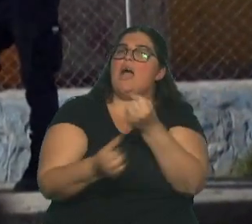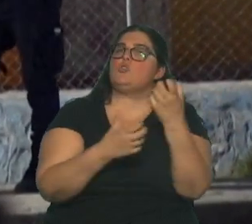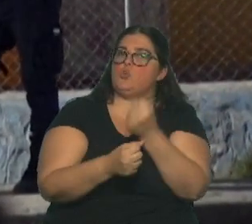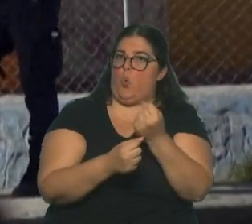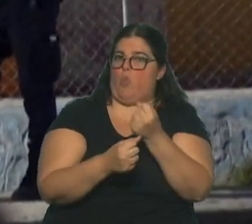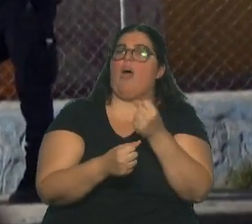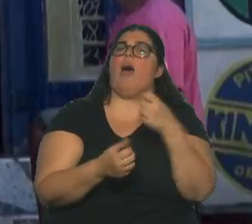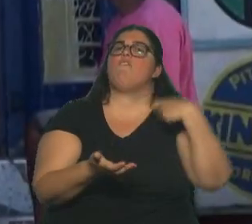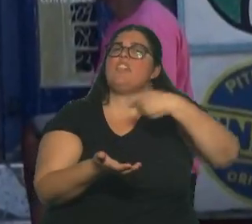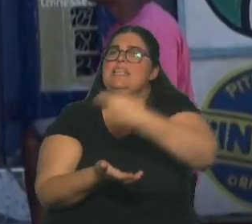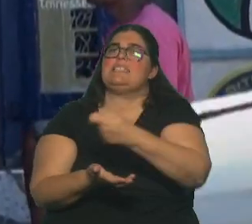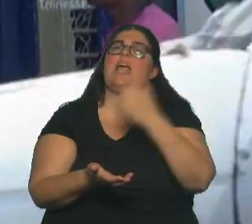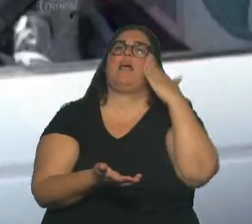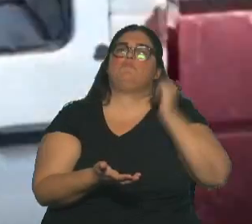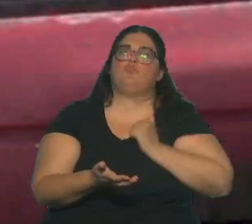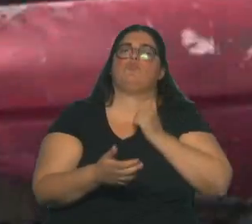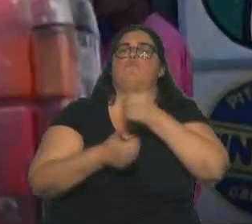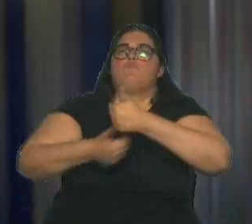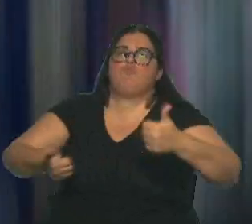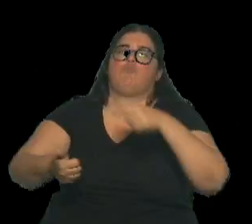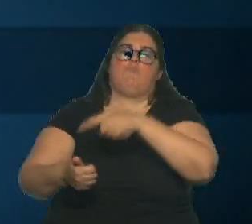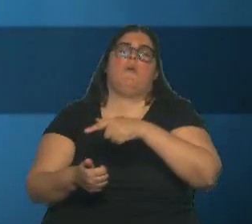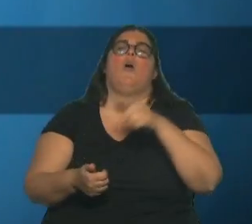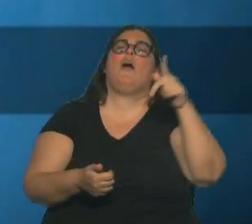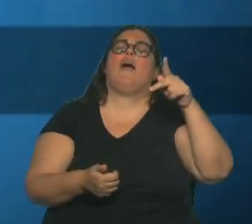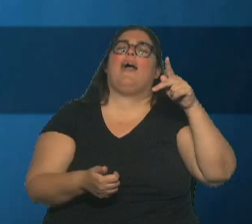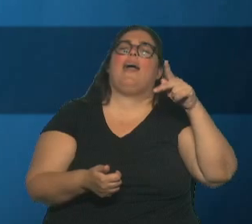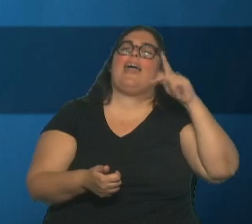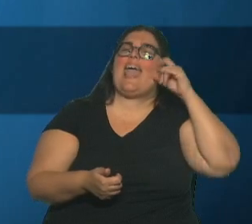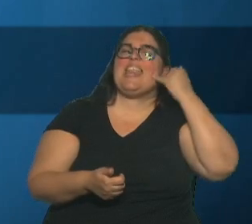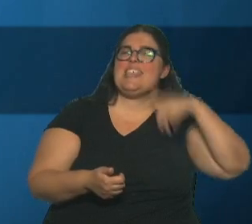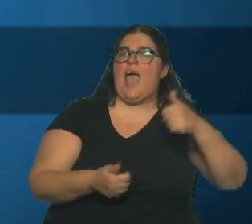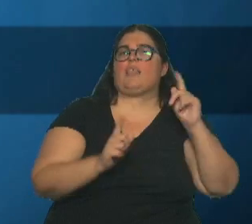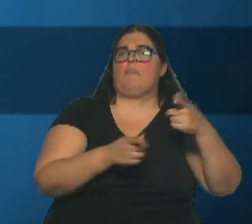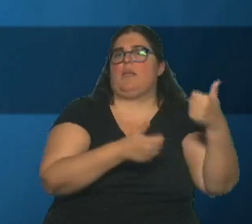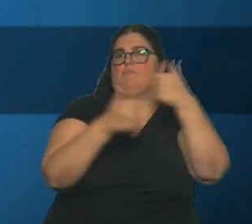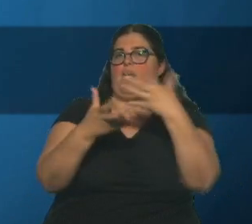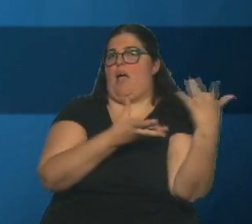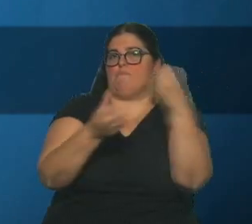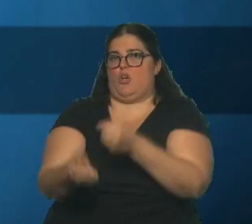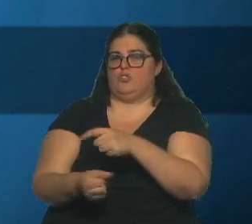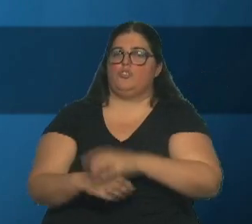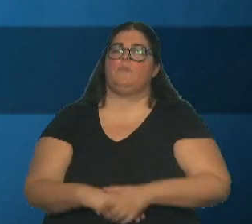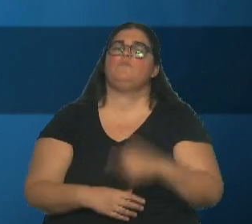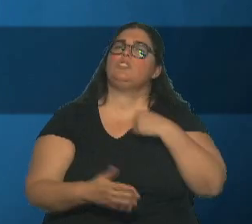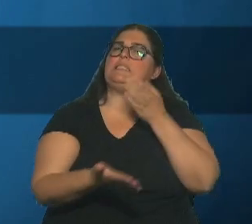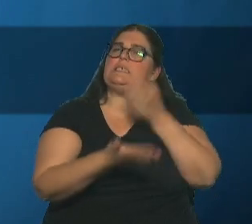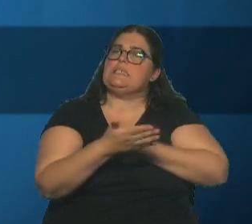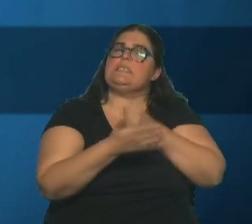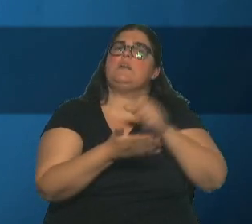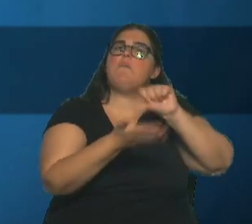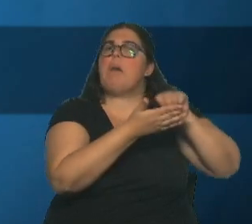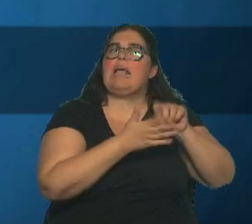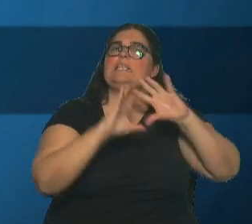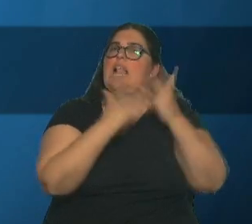ayuda financiera para la presencia de efectivos policiales de Kenia. I urge the international community to act swiftly